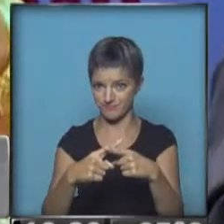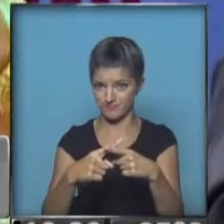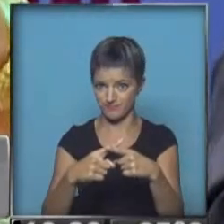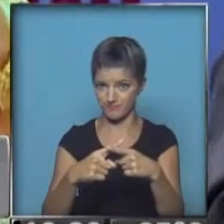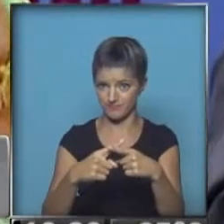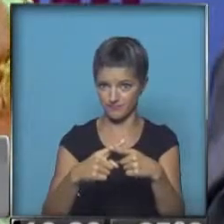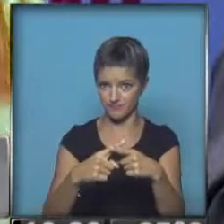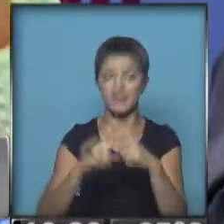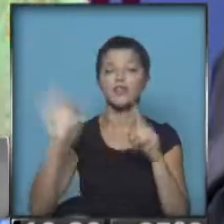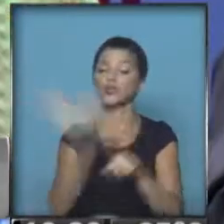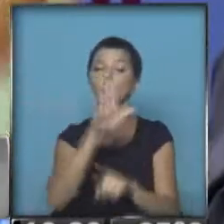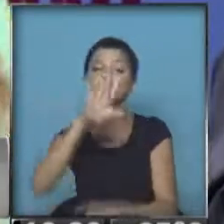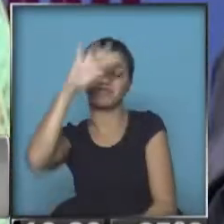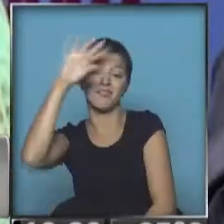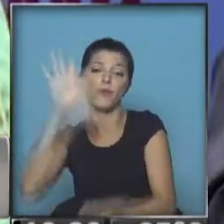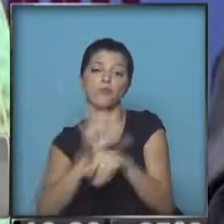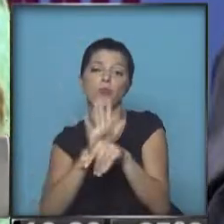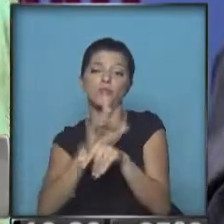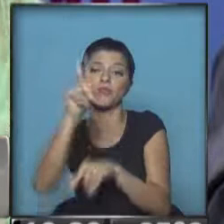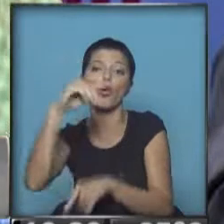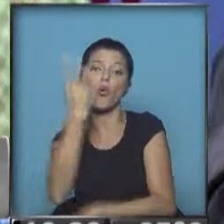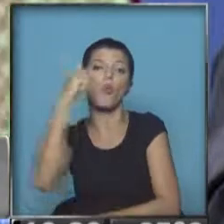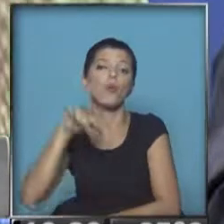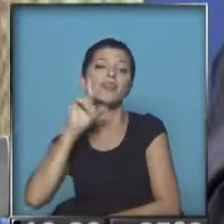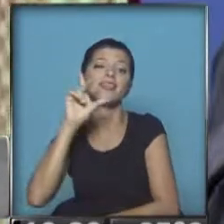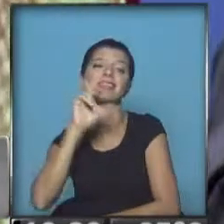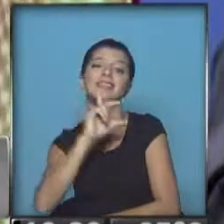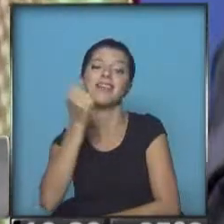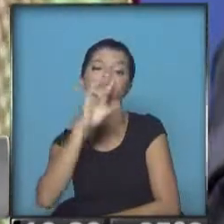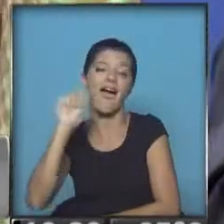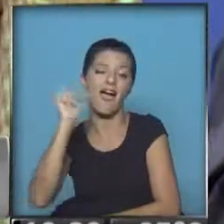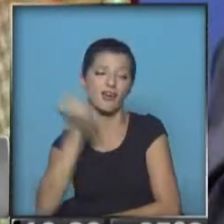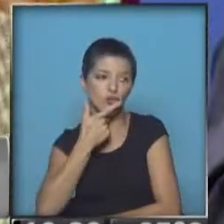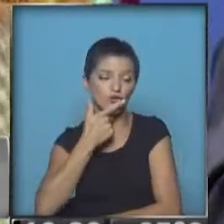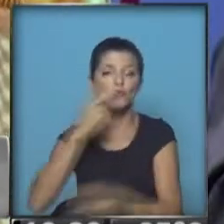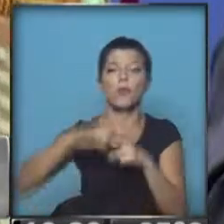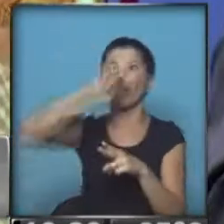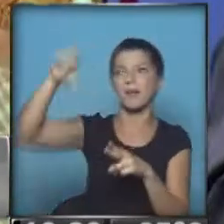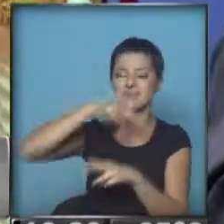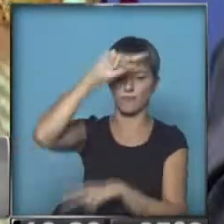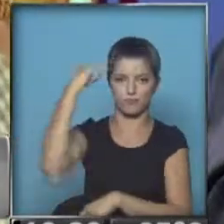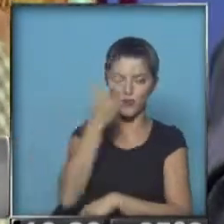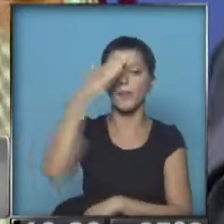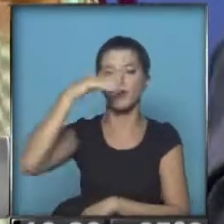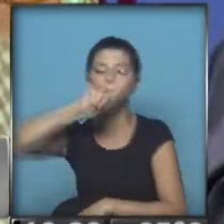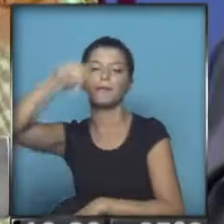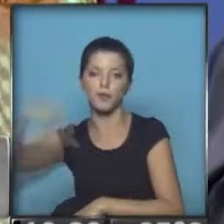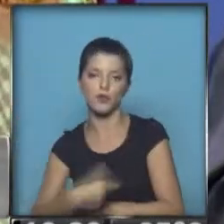marcadamente extranjerizante, bajo el nombre de unitarios. Luego surgió el